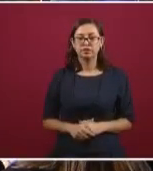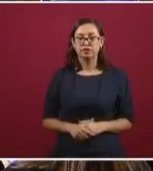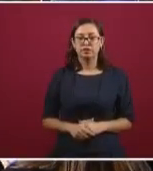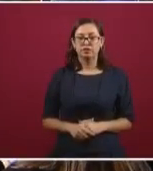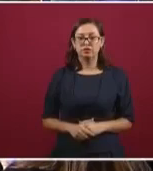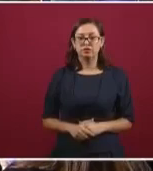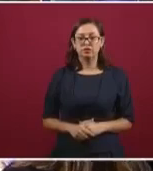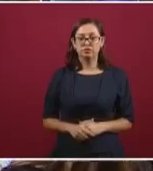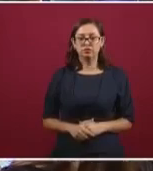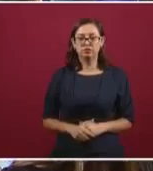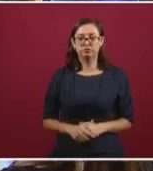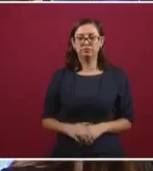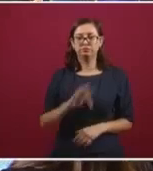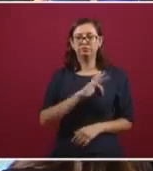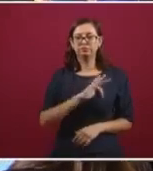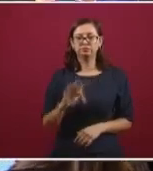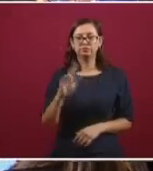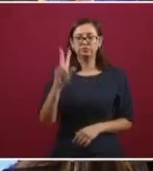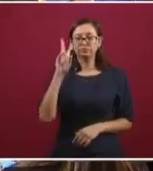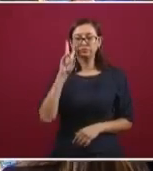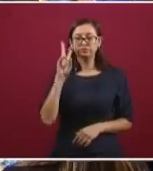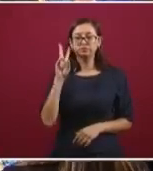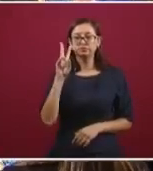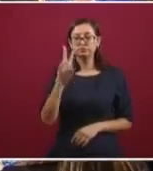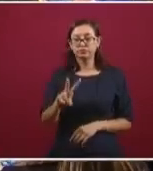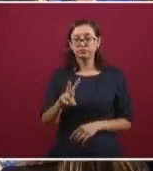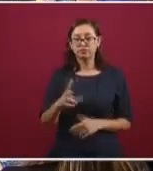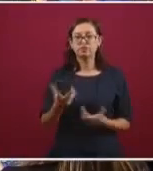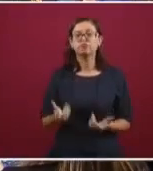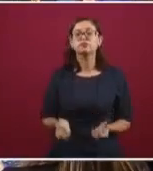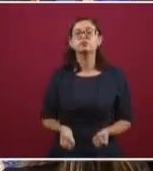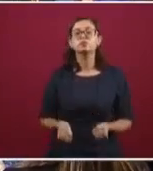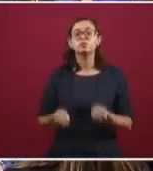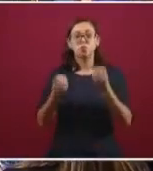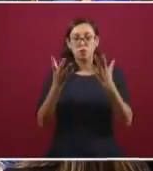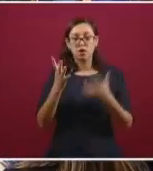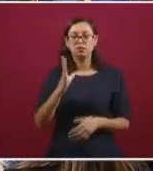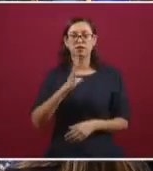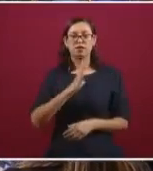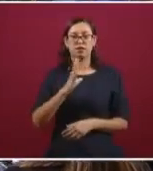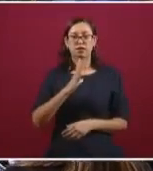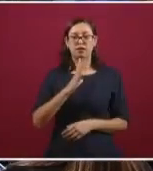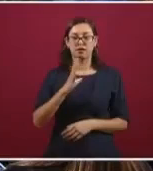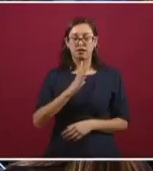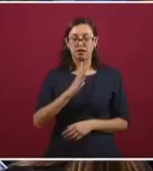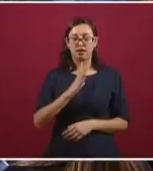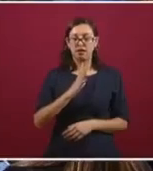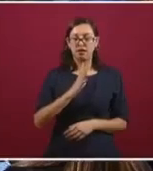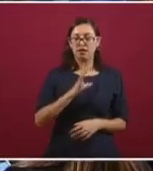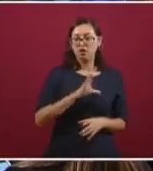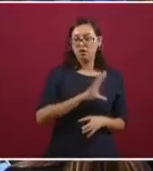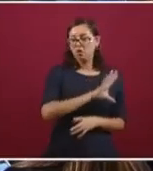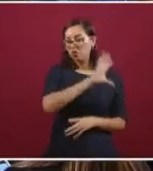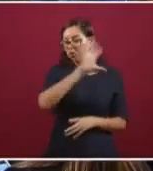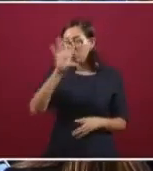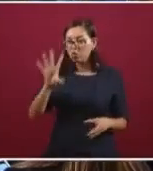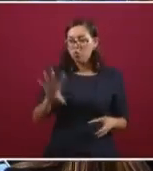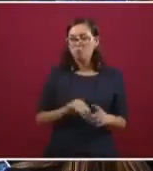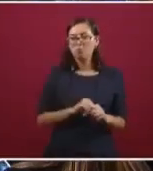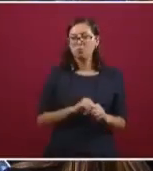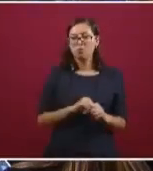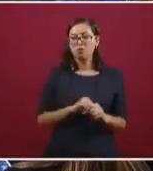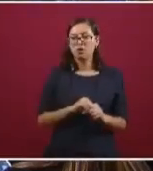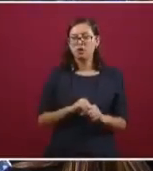Aquí vemos, en resumen, las armas adquiridas. Todo lo que se ha adquirido por parte de Fuerzas